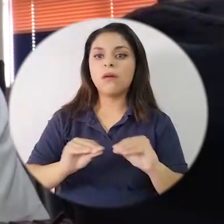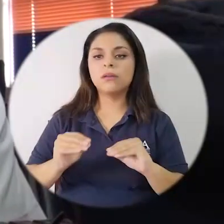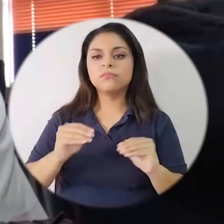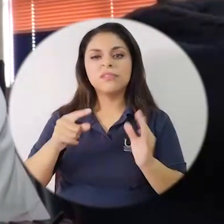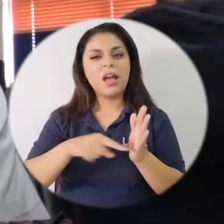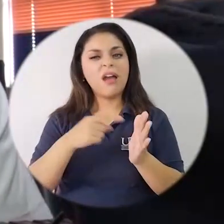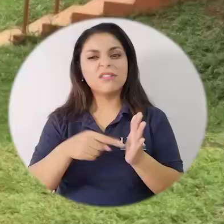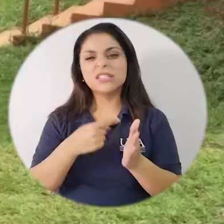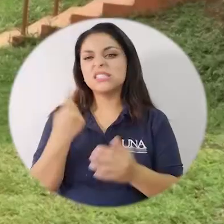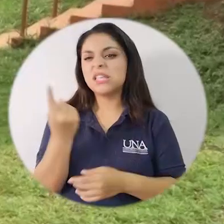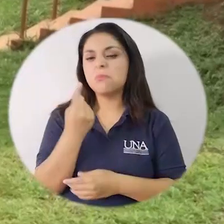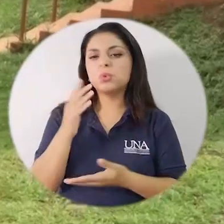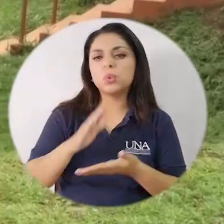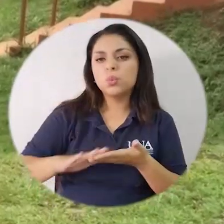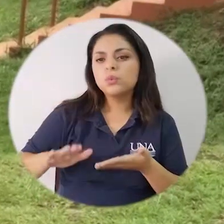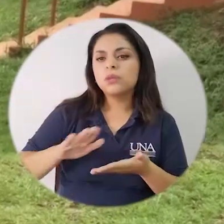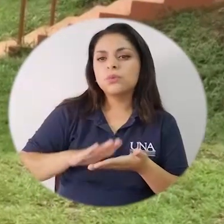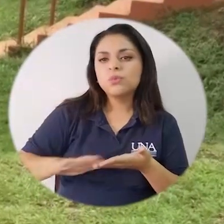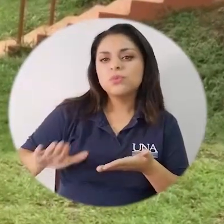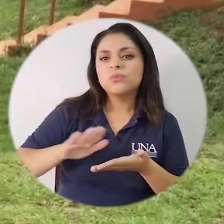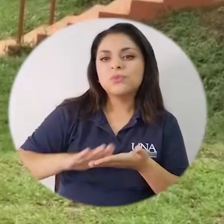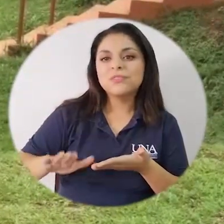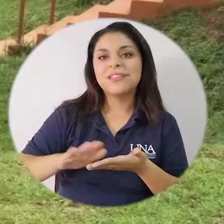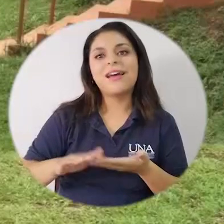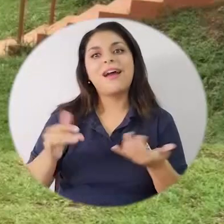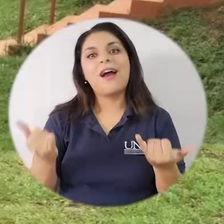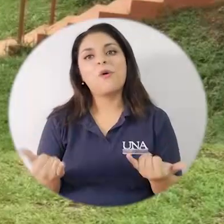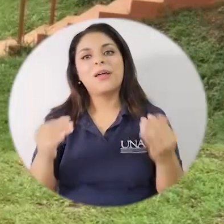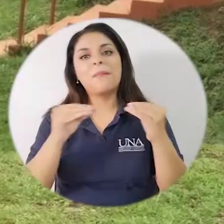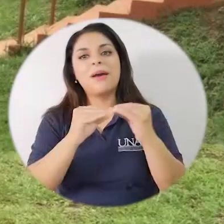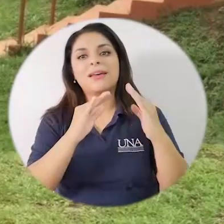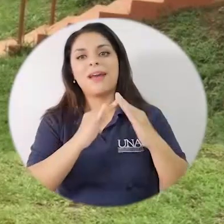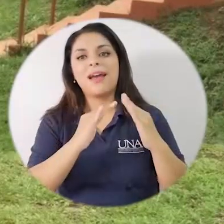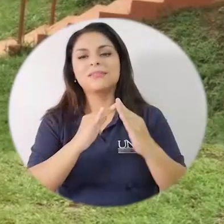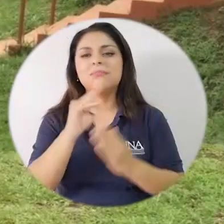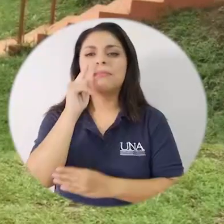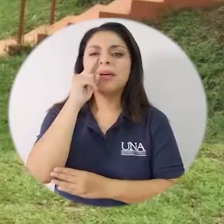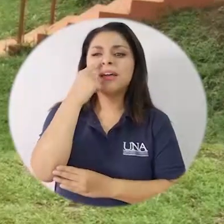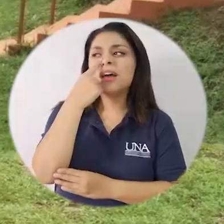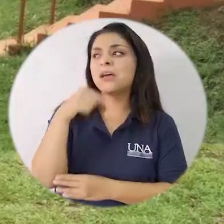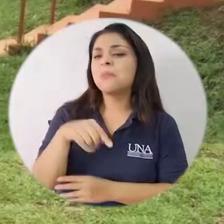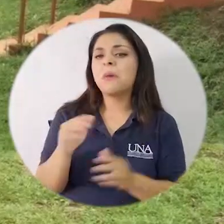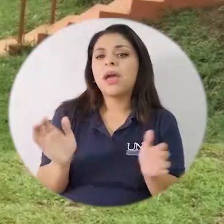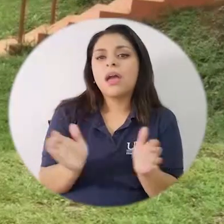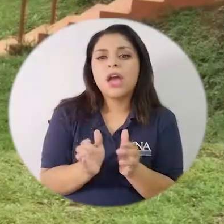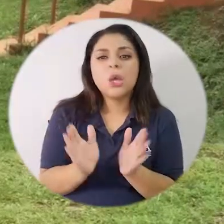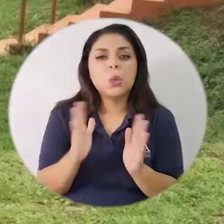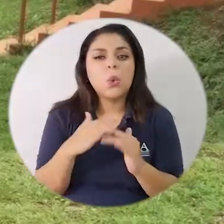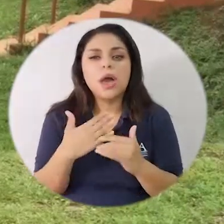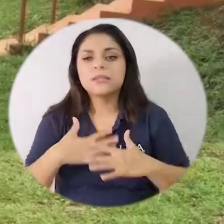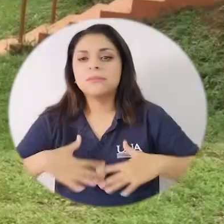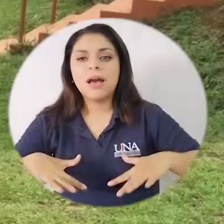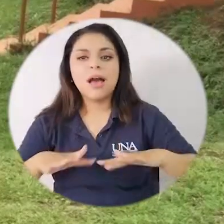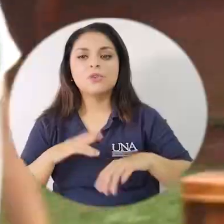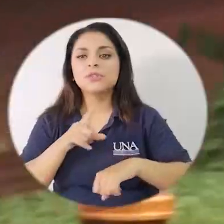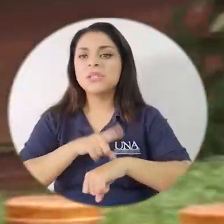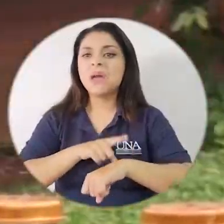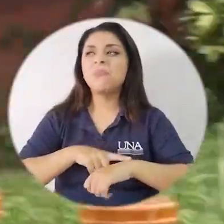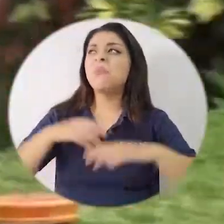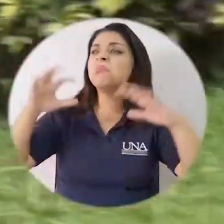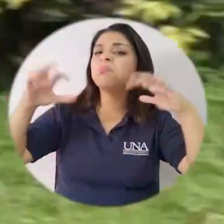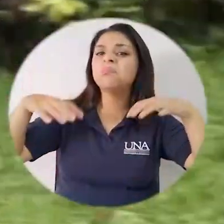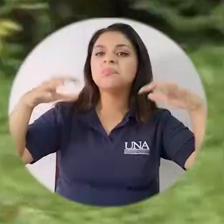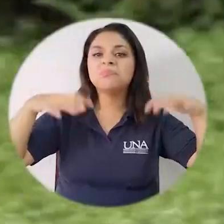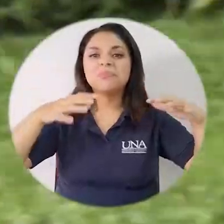muchas veces nos ganan las excusas y ahora estando en casa mucho más. Que pereza, no tengo espacio, no tengo tiempo, pero es cuestión...